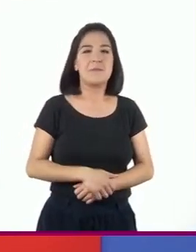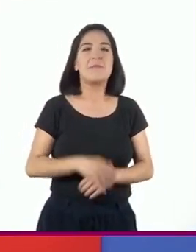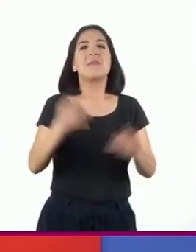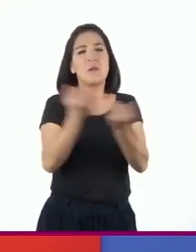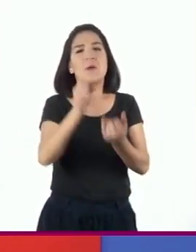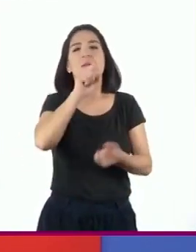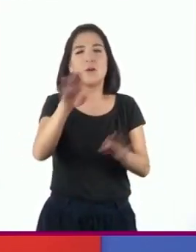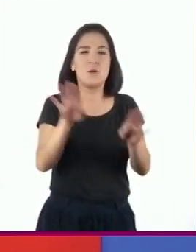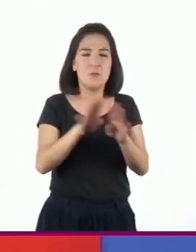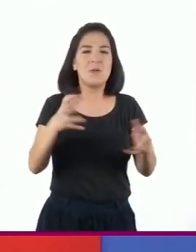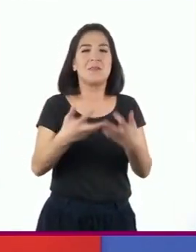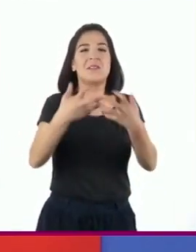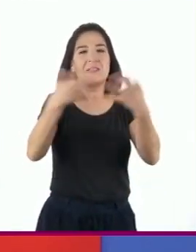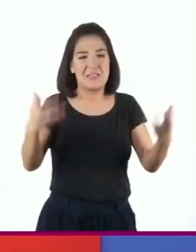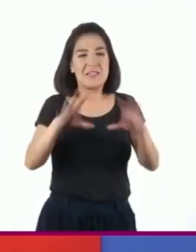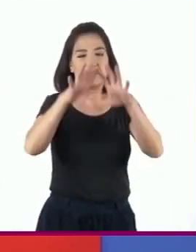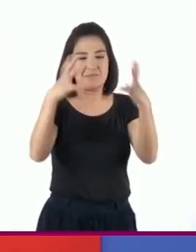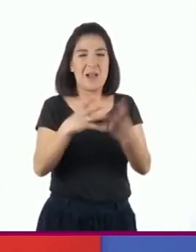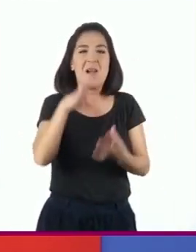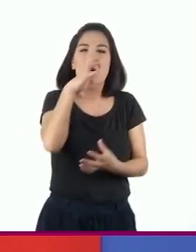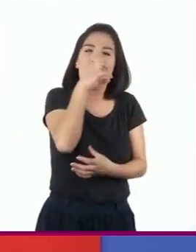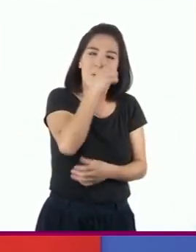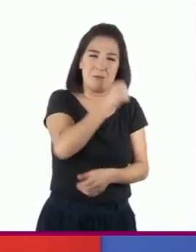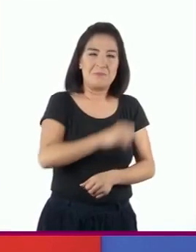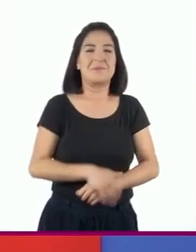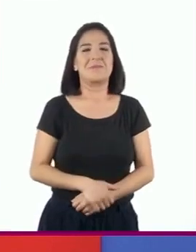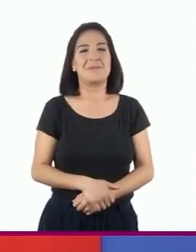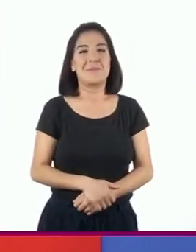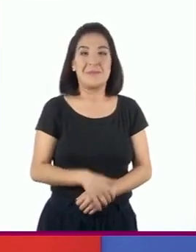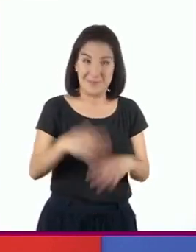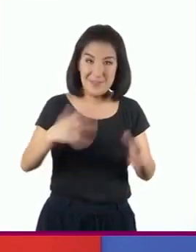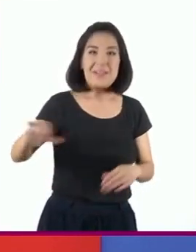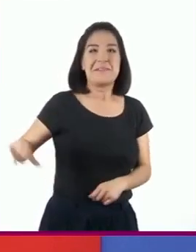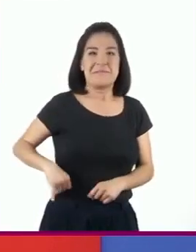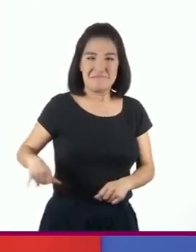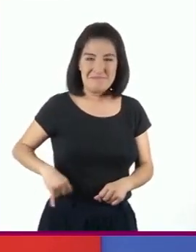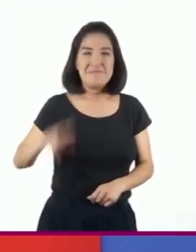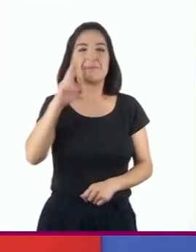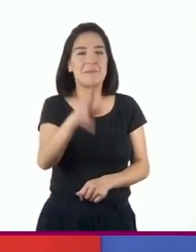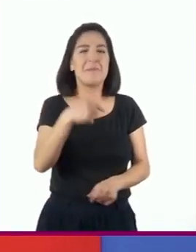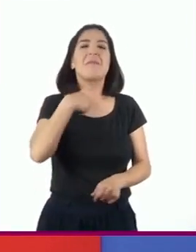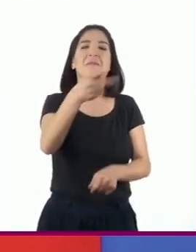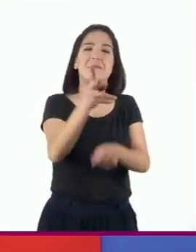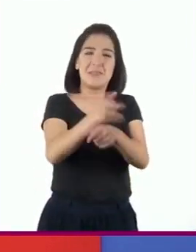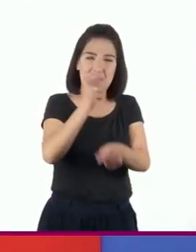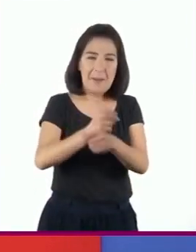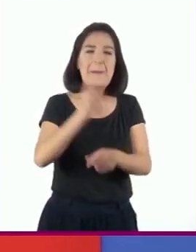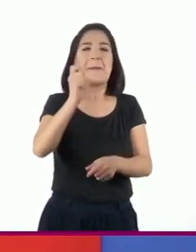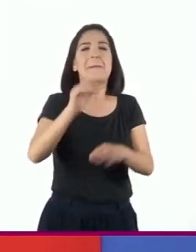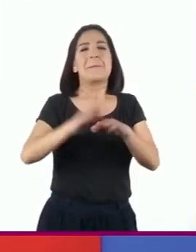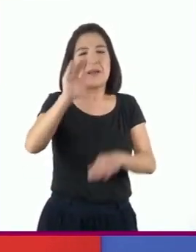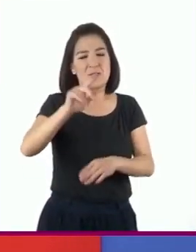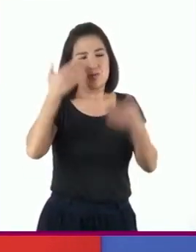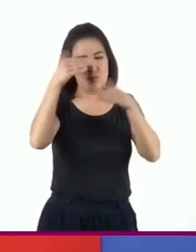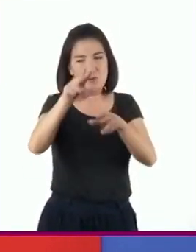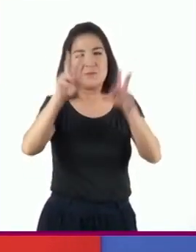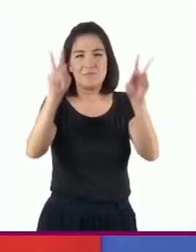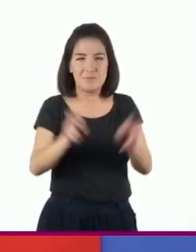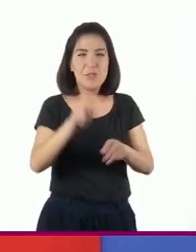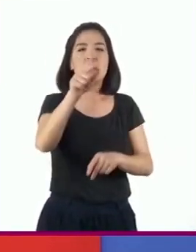estos cambios evolutivos afectarán a la humanidad y a los ecosistemas de que depende? Esta pregunta no se responde con